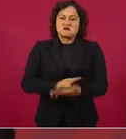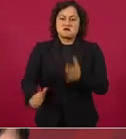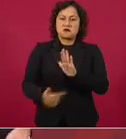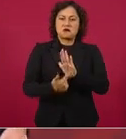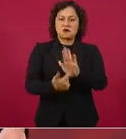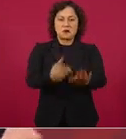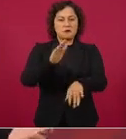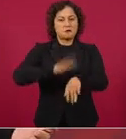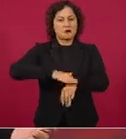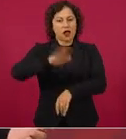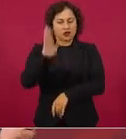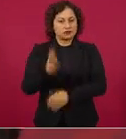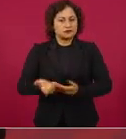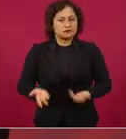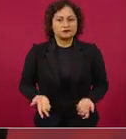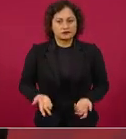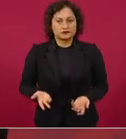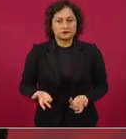Imagínense